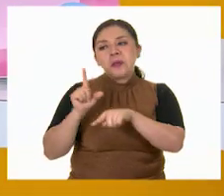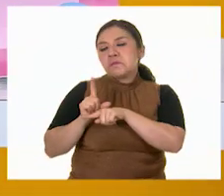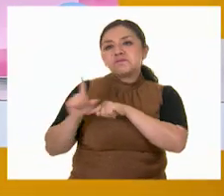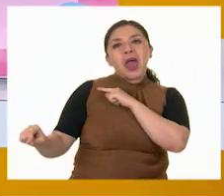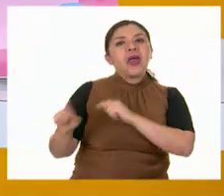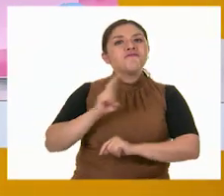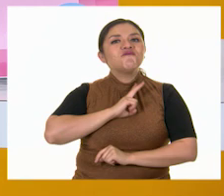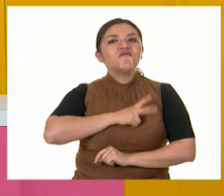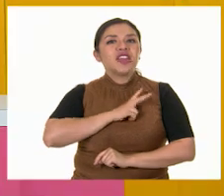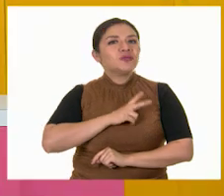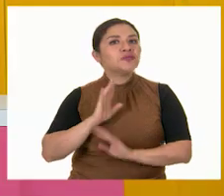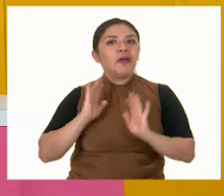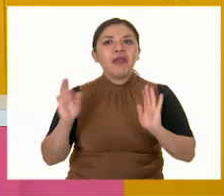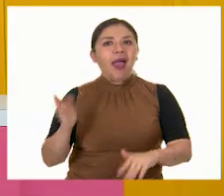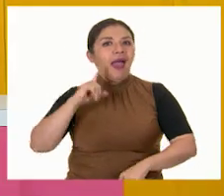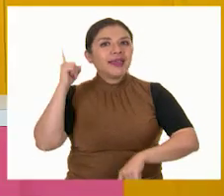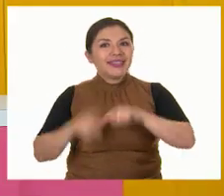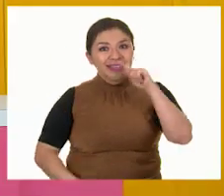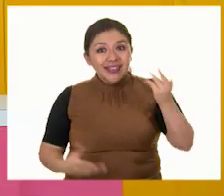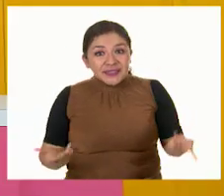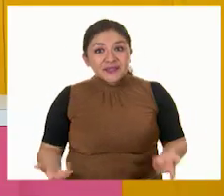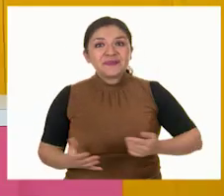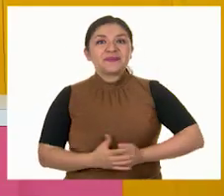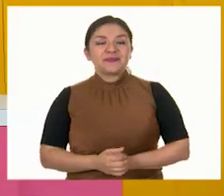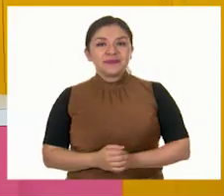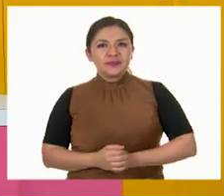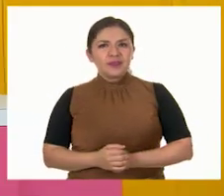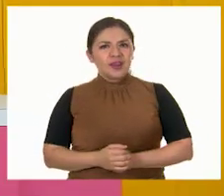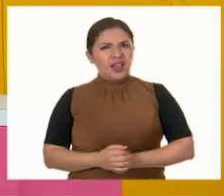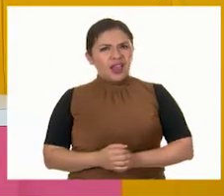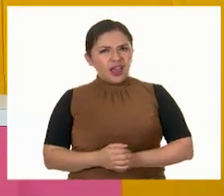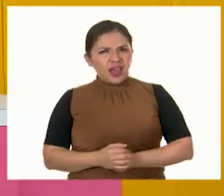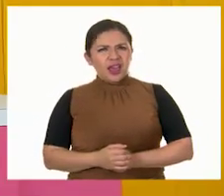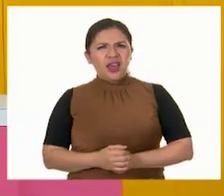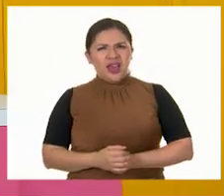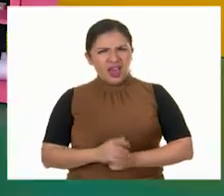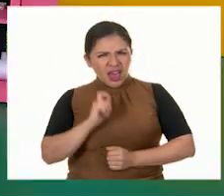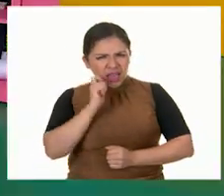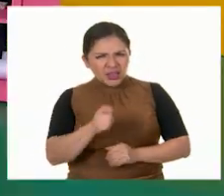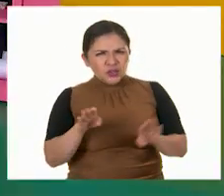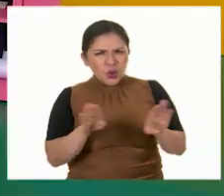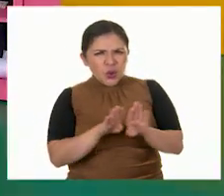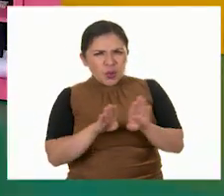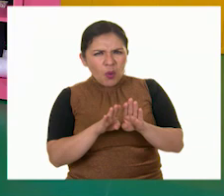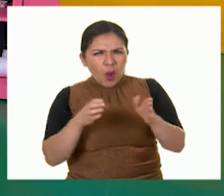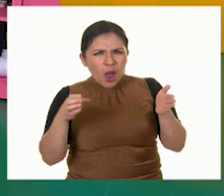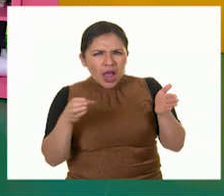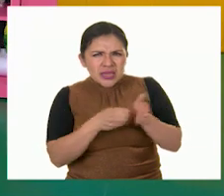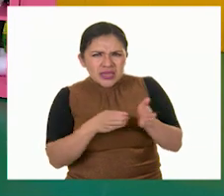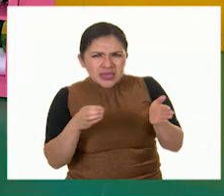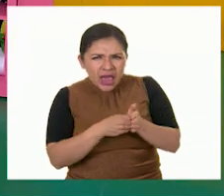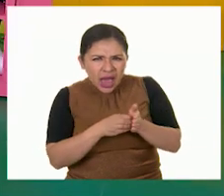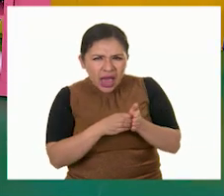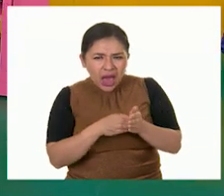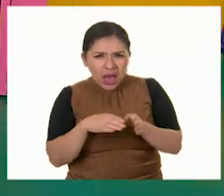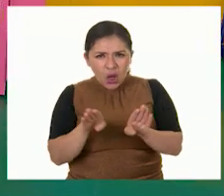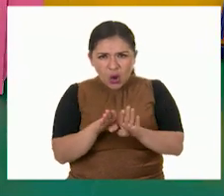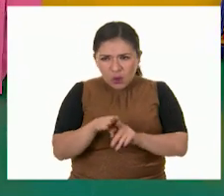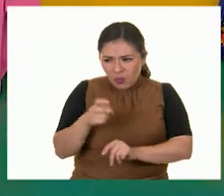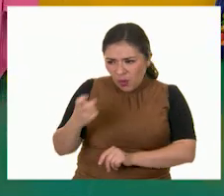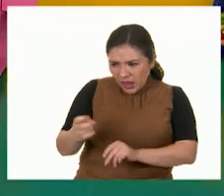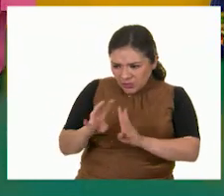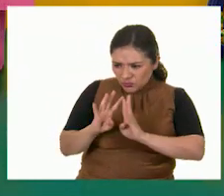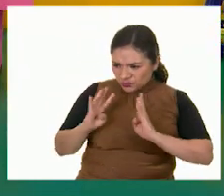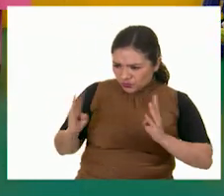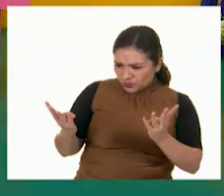virus o la bacteria. Un estuche como, es como ese, ese estuche